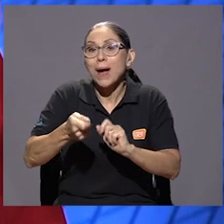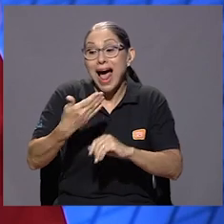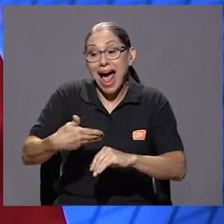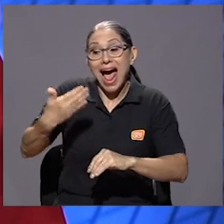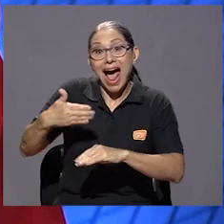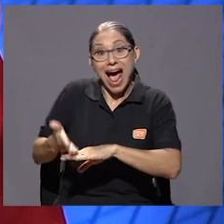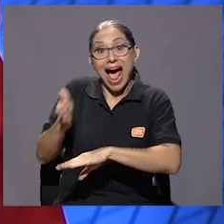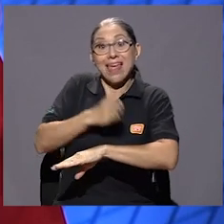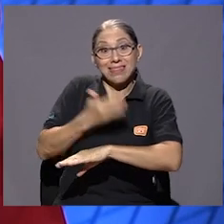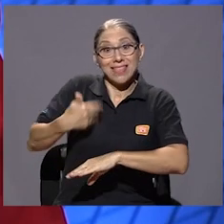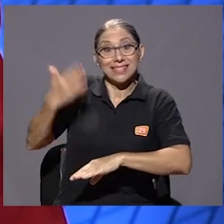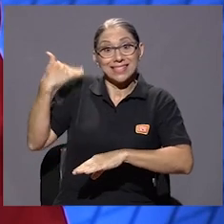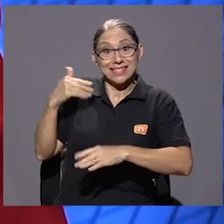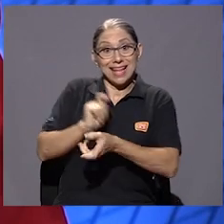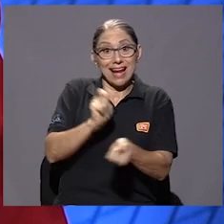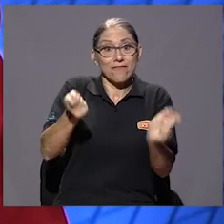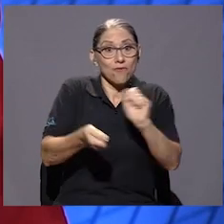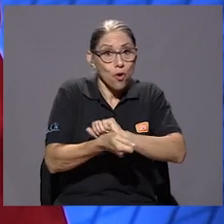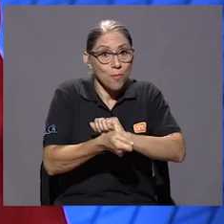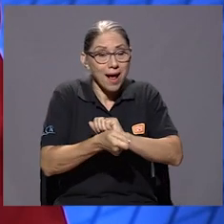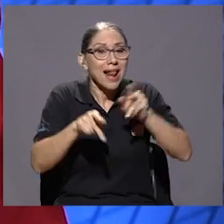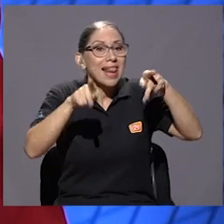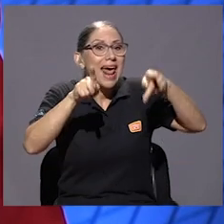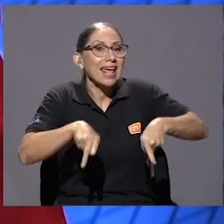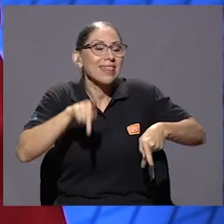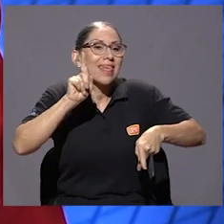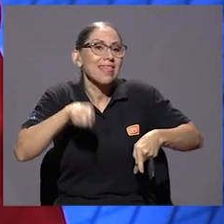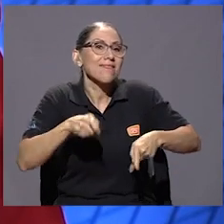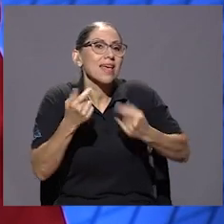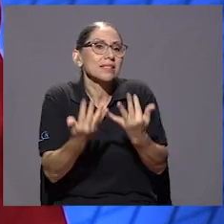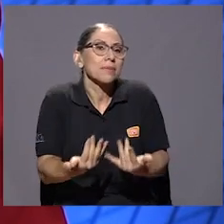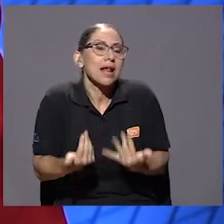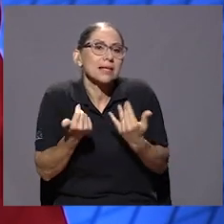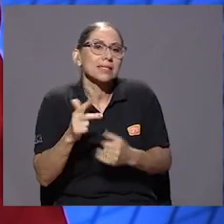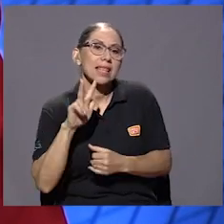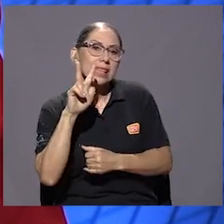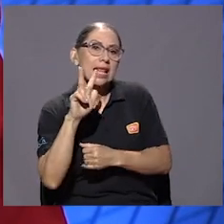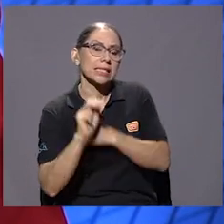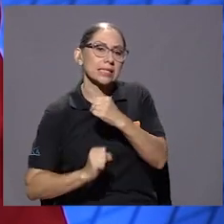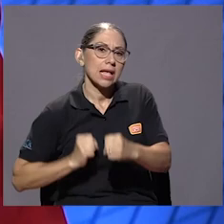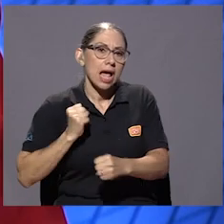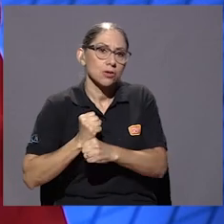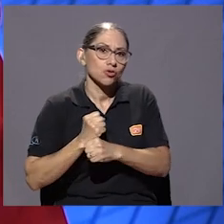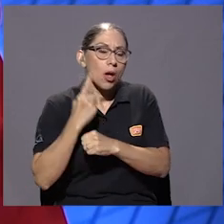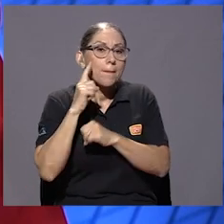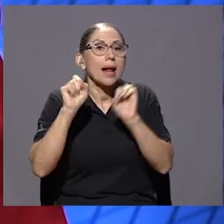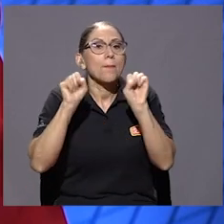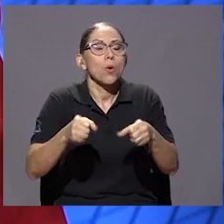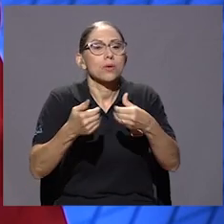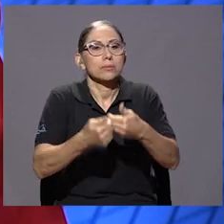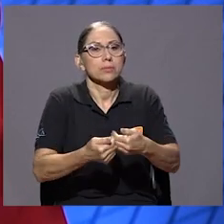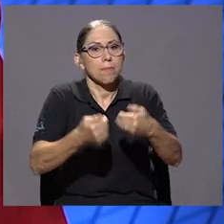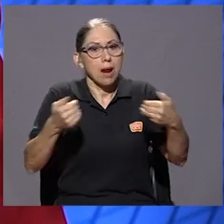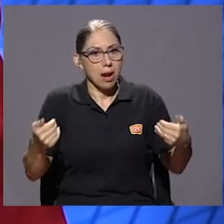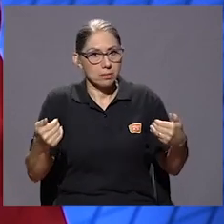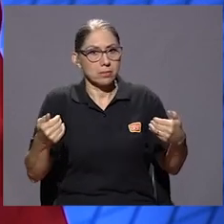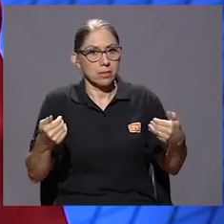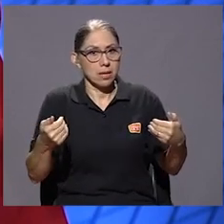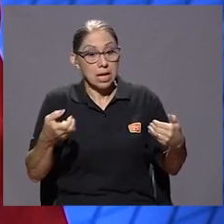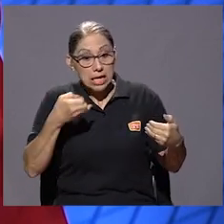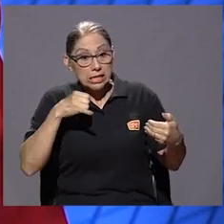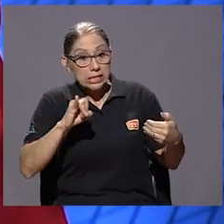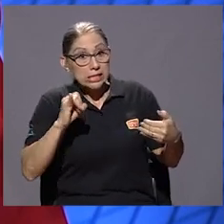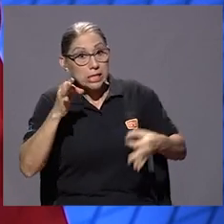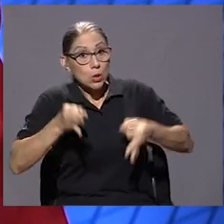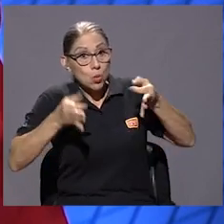gente tenía que esperarse 3 años para poder separarse, y cuando esa separación era aprobada